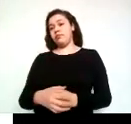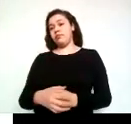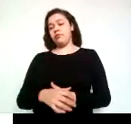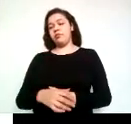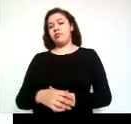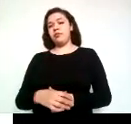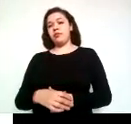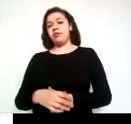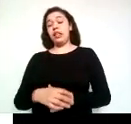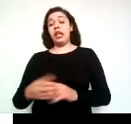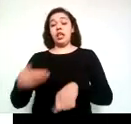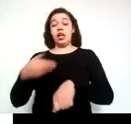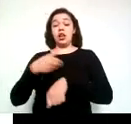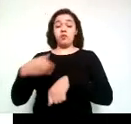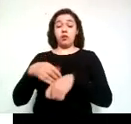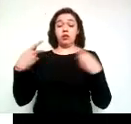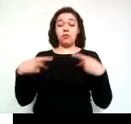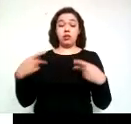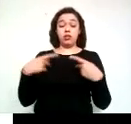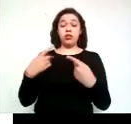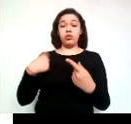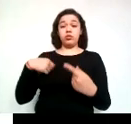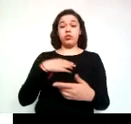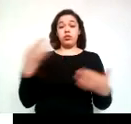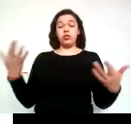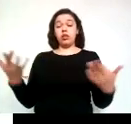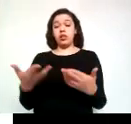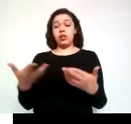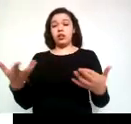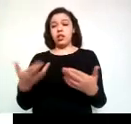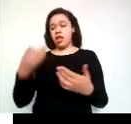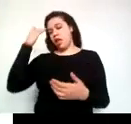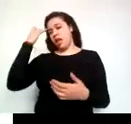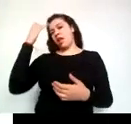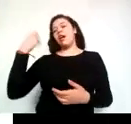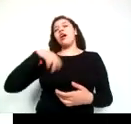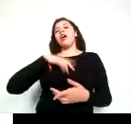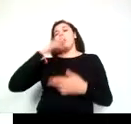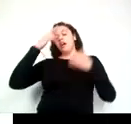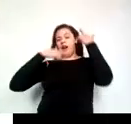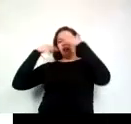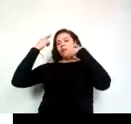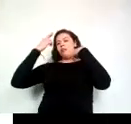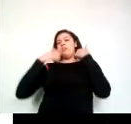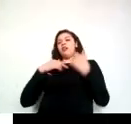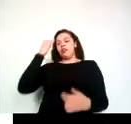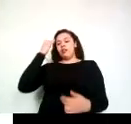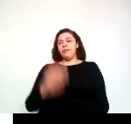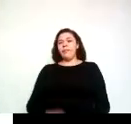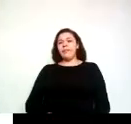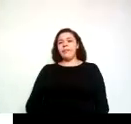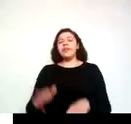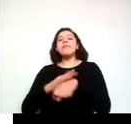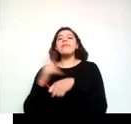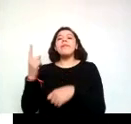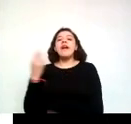Dependiendo del número de colaboradores que tengamos, va a ser pues, el tiempo que vamos a dedicarle a esta evaluación porque requiere